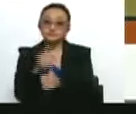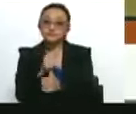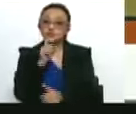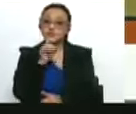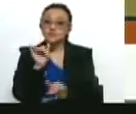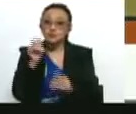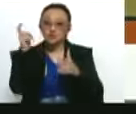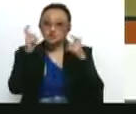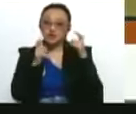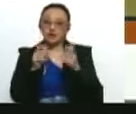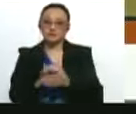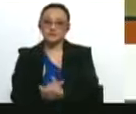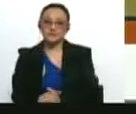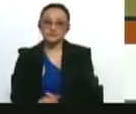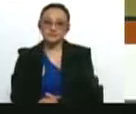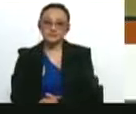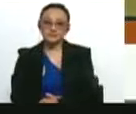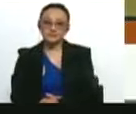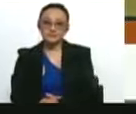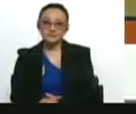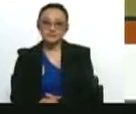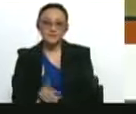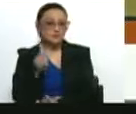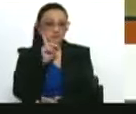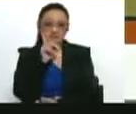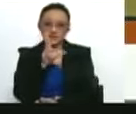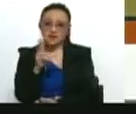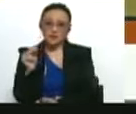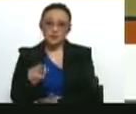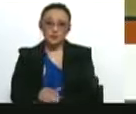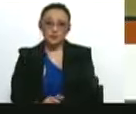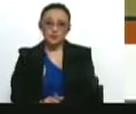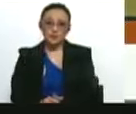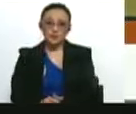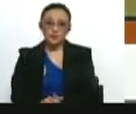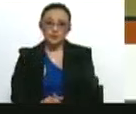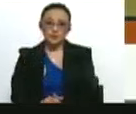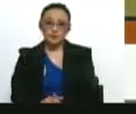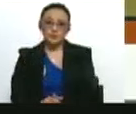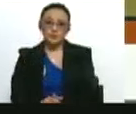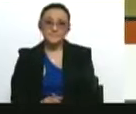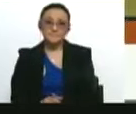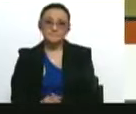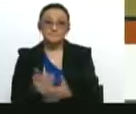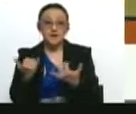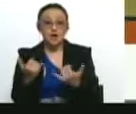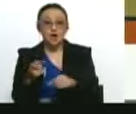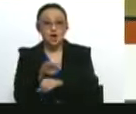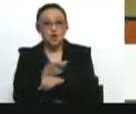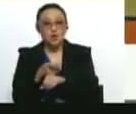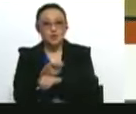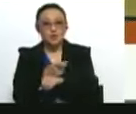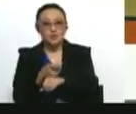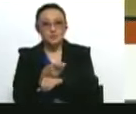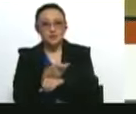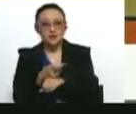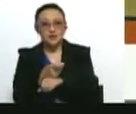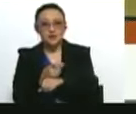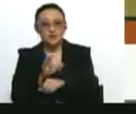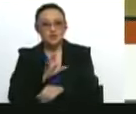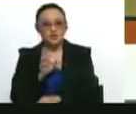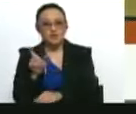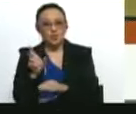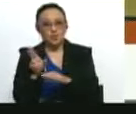comandante Chávez aquí. Eso no es mentira. Ahora el gobierno corporativo de